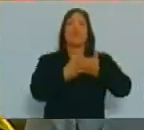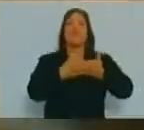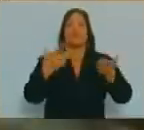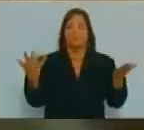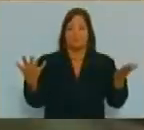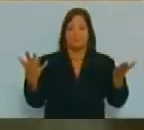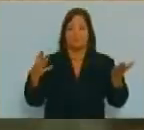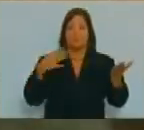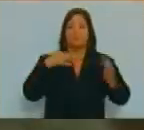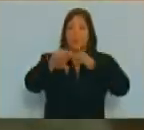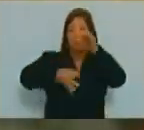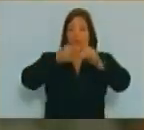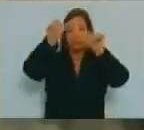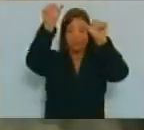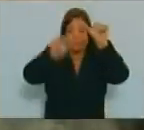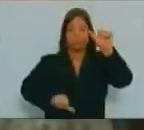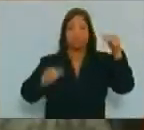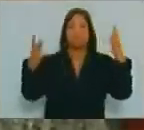es la explicación